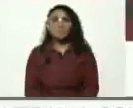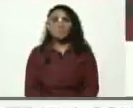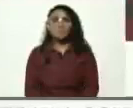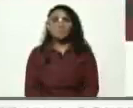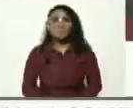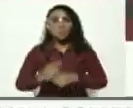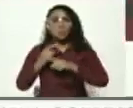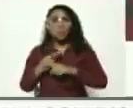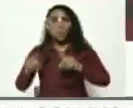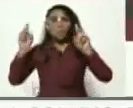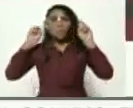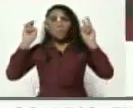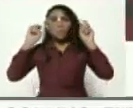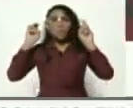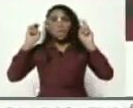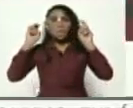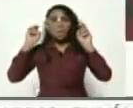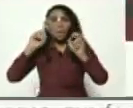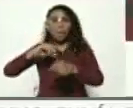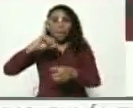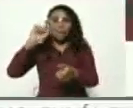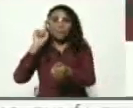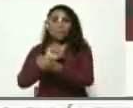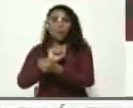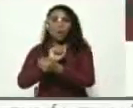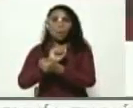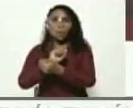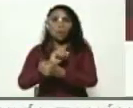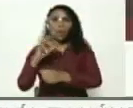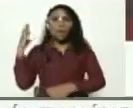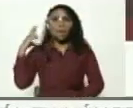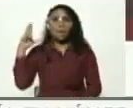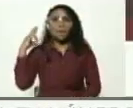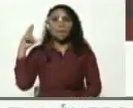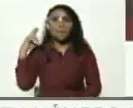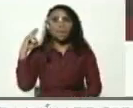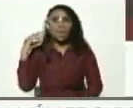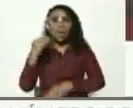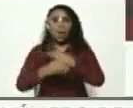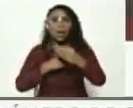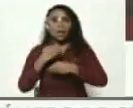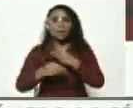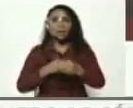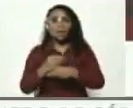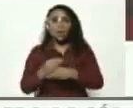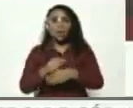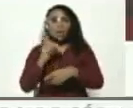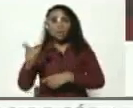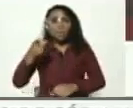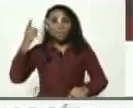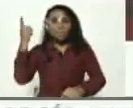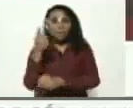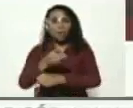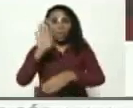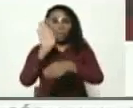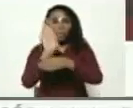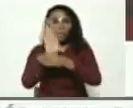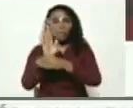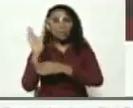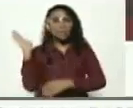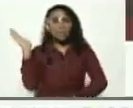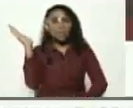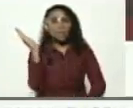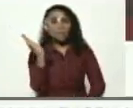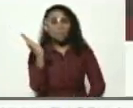Por otra parte, al esclavo la religión le ha persuadido que su deber sagrado es servir.